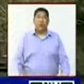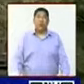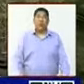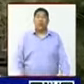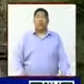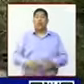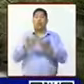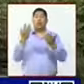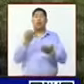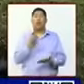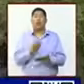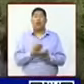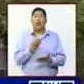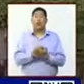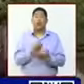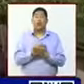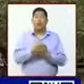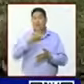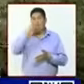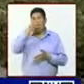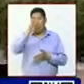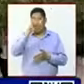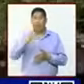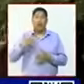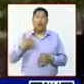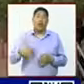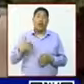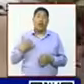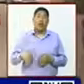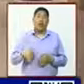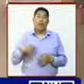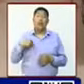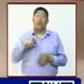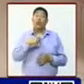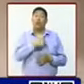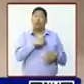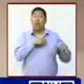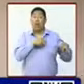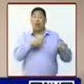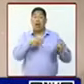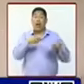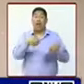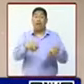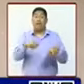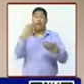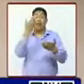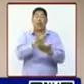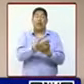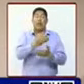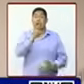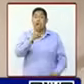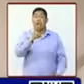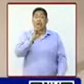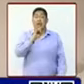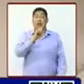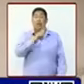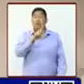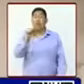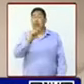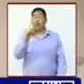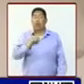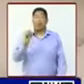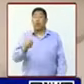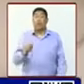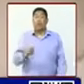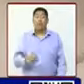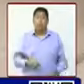¿Cómo está la economía en las fronteras de nuestro país con Argentina? Nosotros llegamos hasta Villazón, frontera con la Quiaca, Argentina.